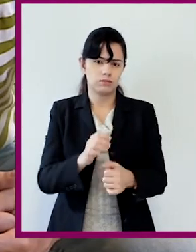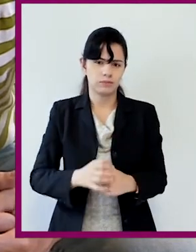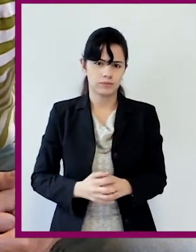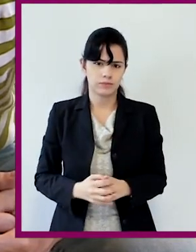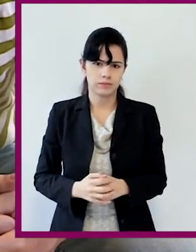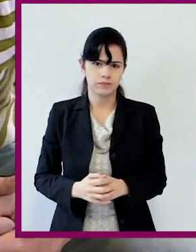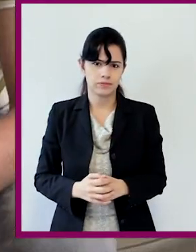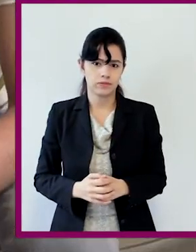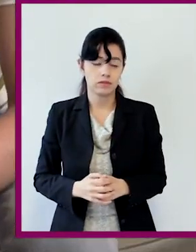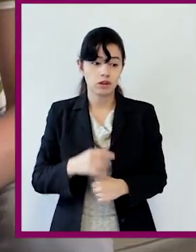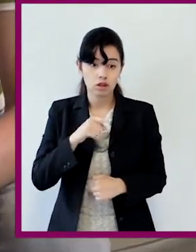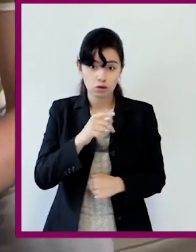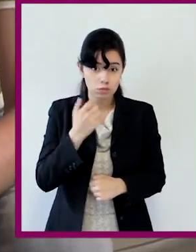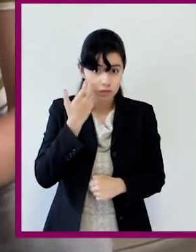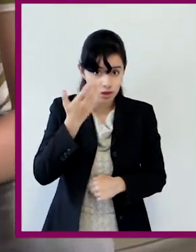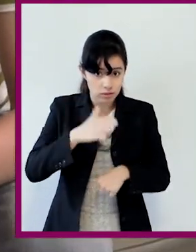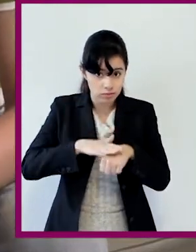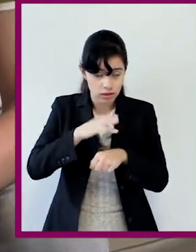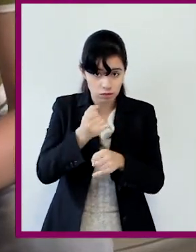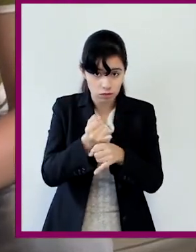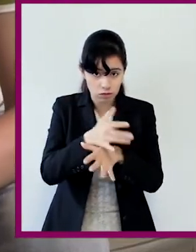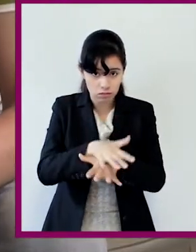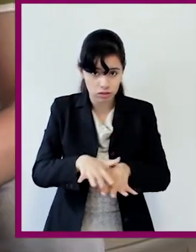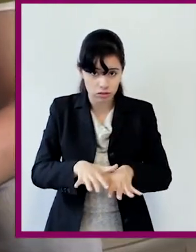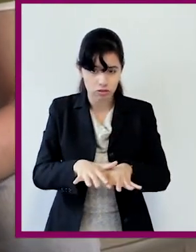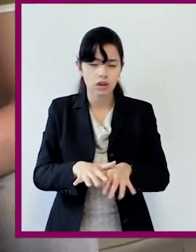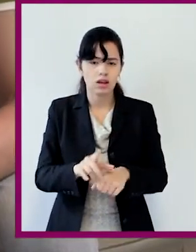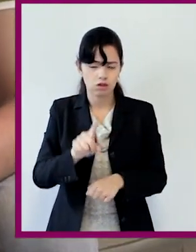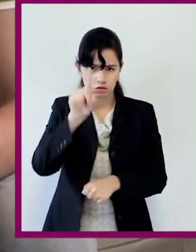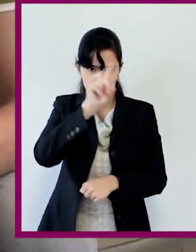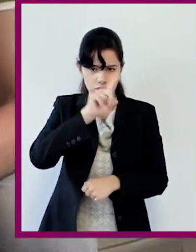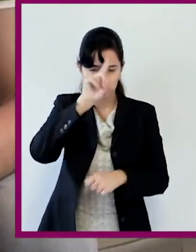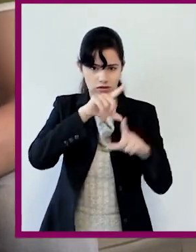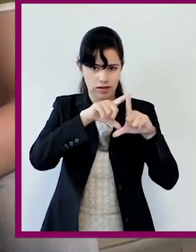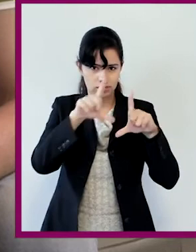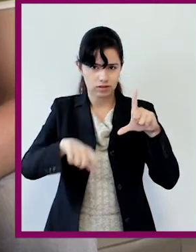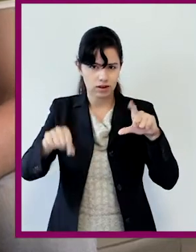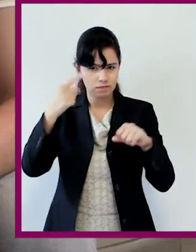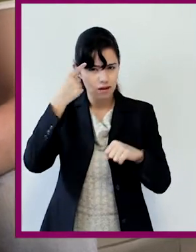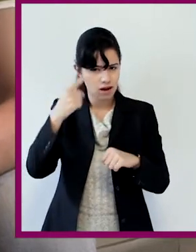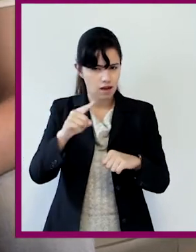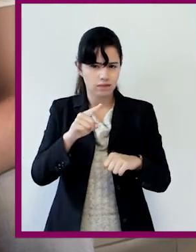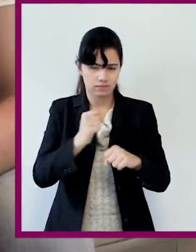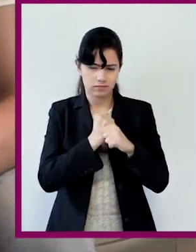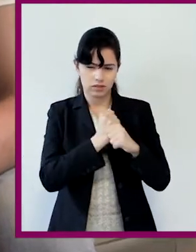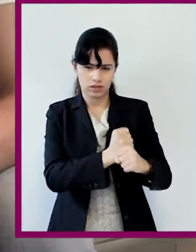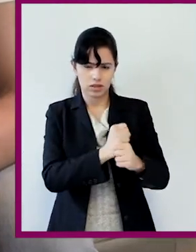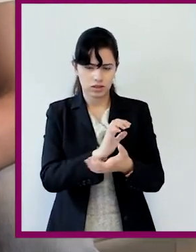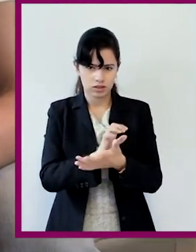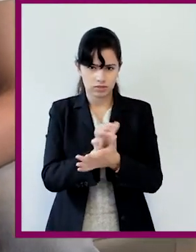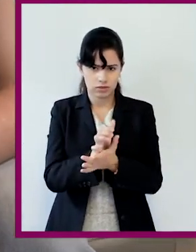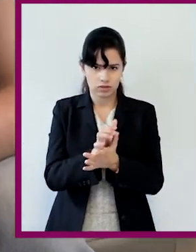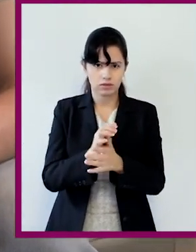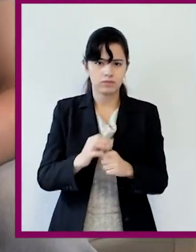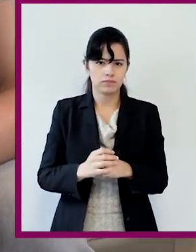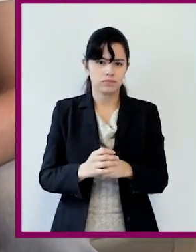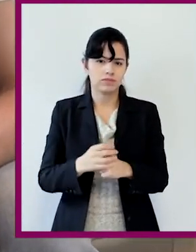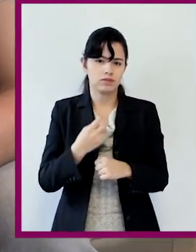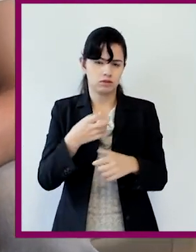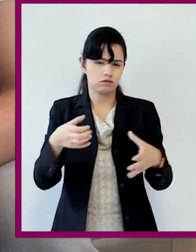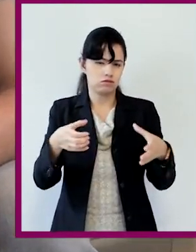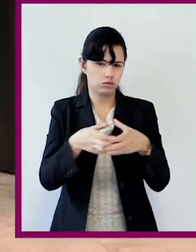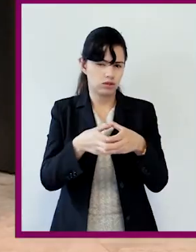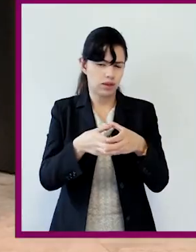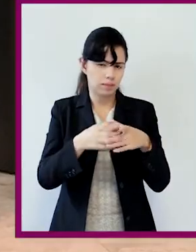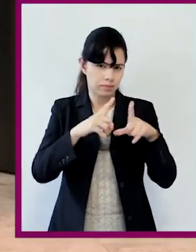discriminación. Si quieres más información, consulta el Consejo Nacional para Prevenir la Discriminación, órgano del